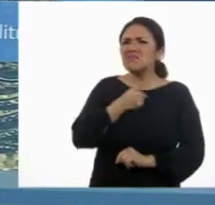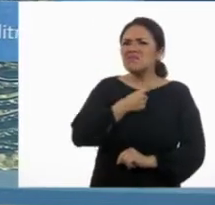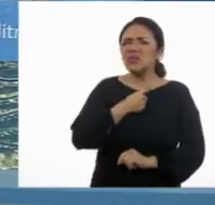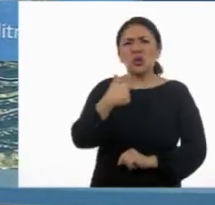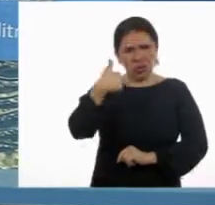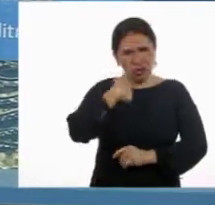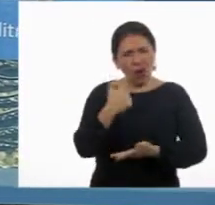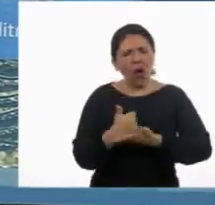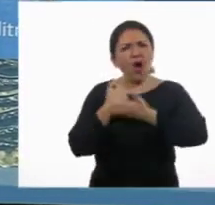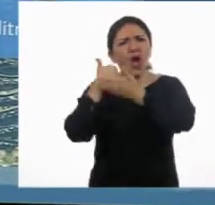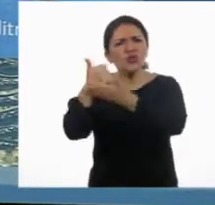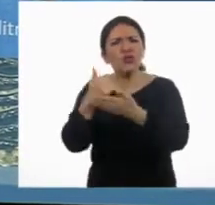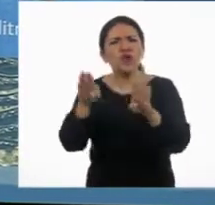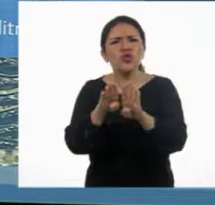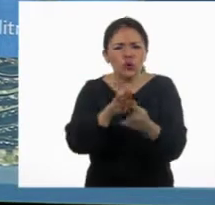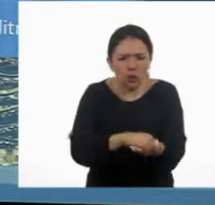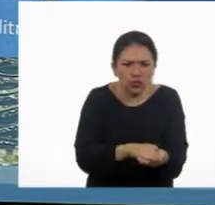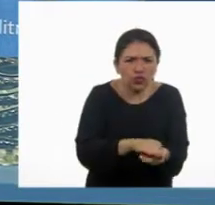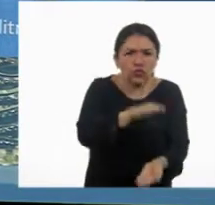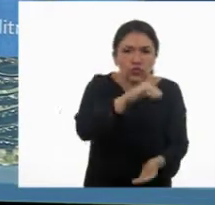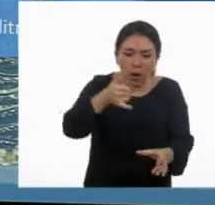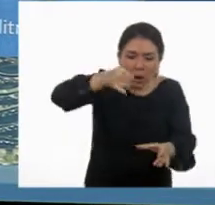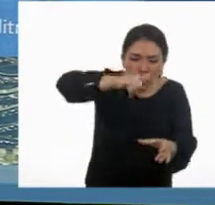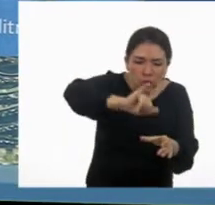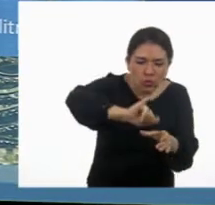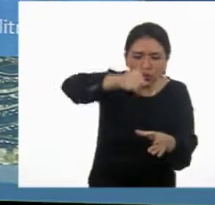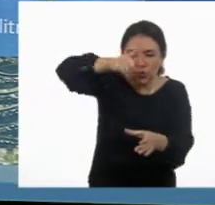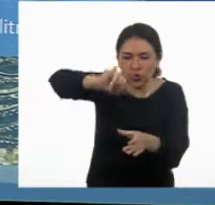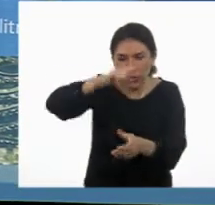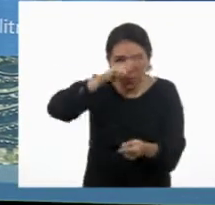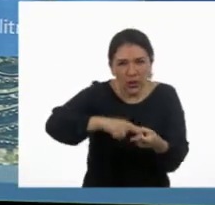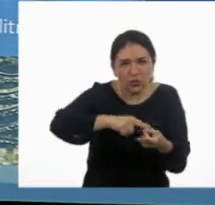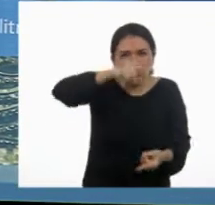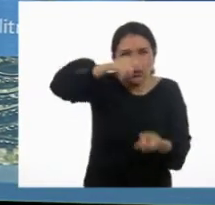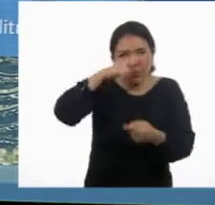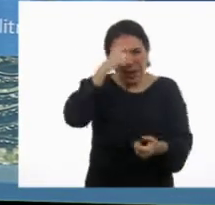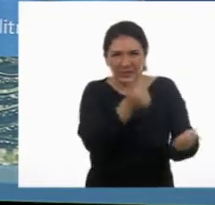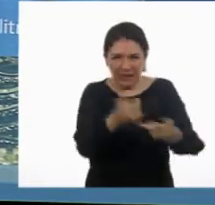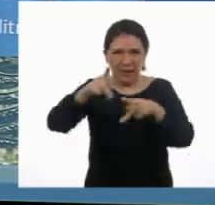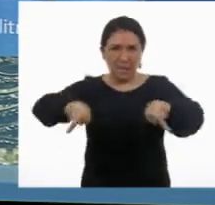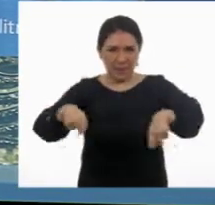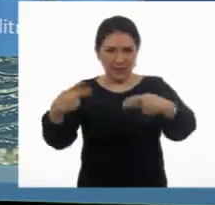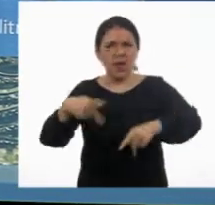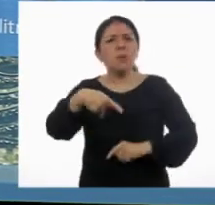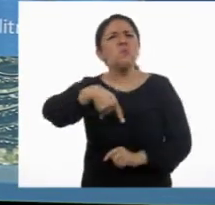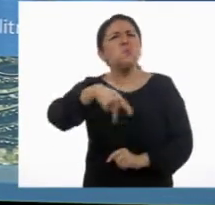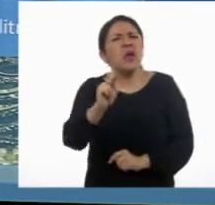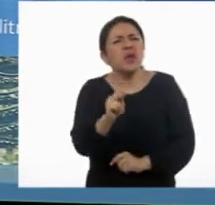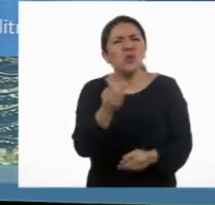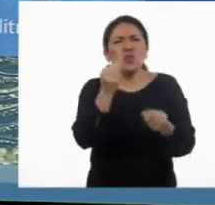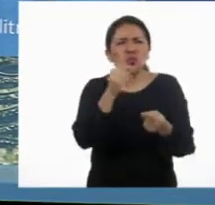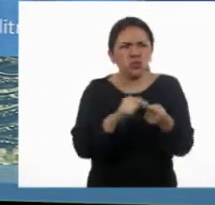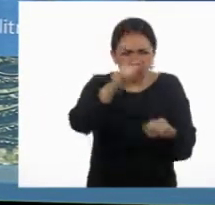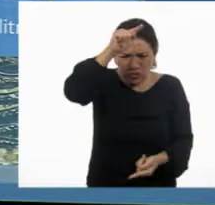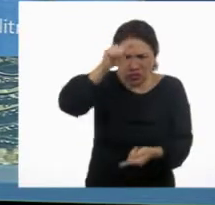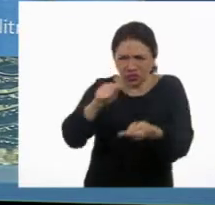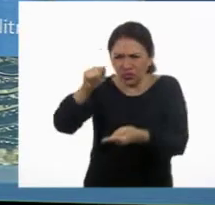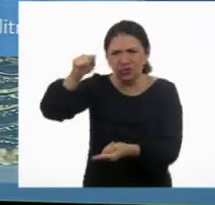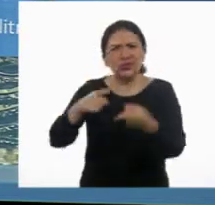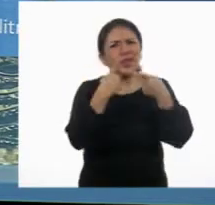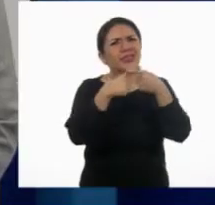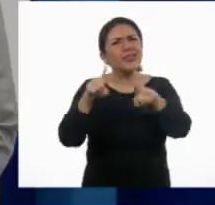le ayudara a llenar los envases para vender, pero tiene de muchos